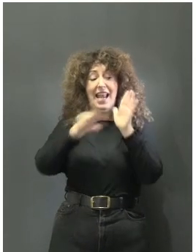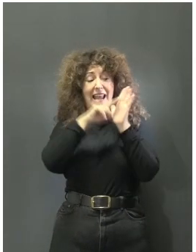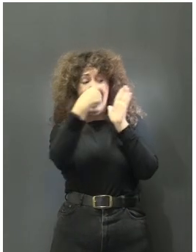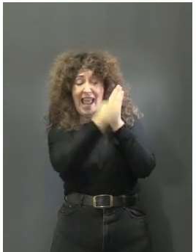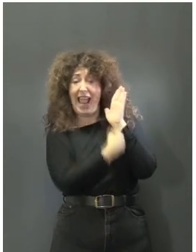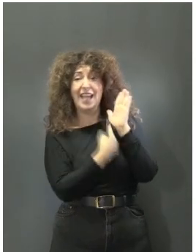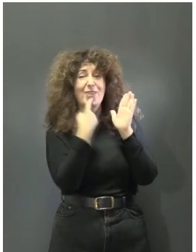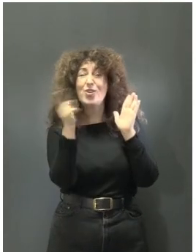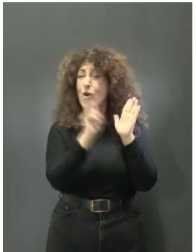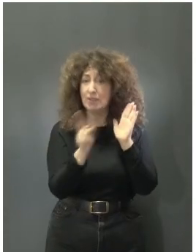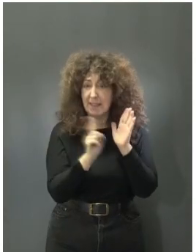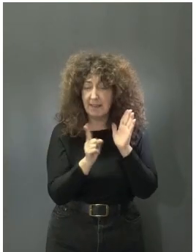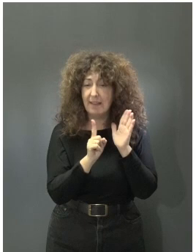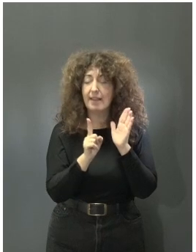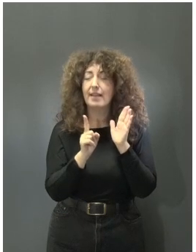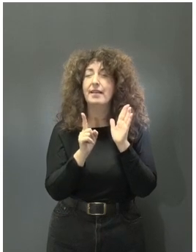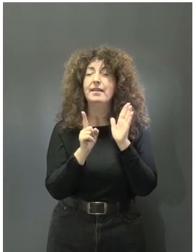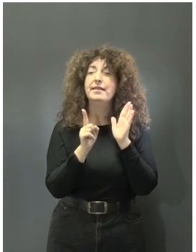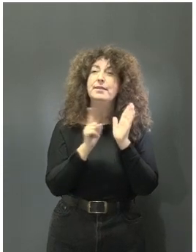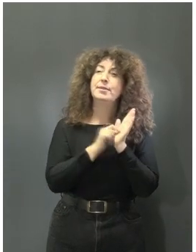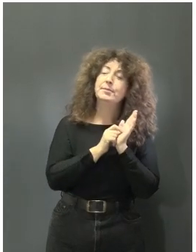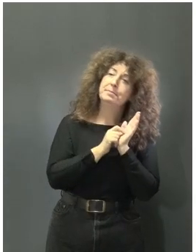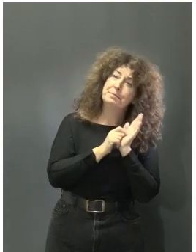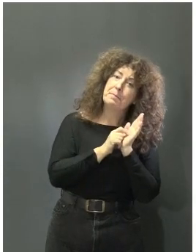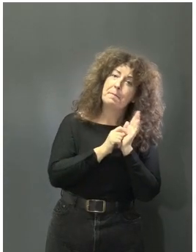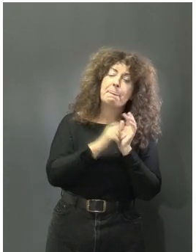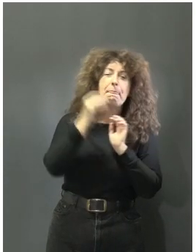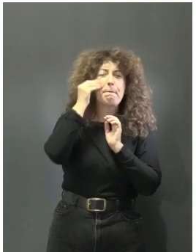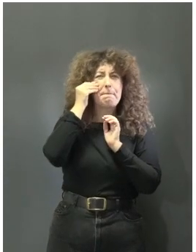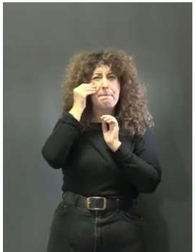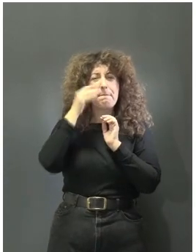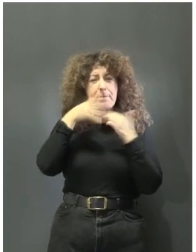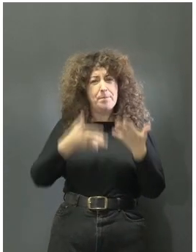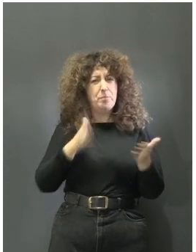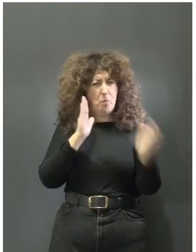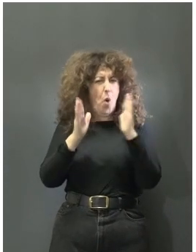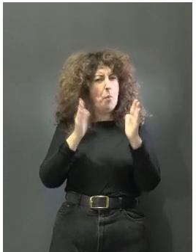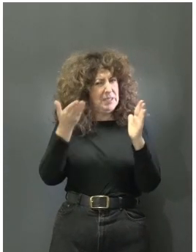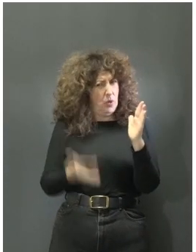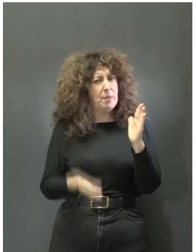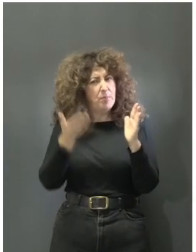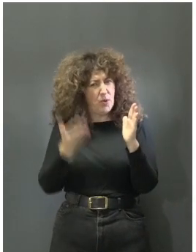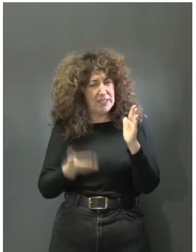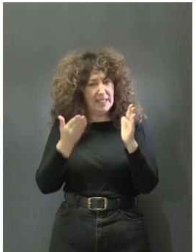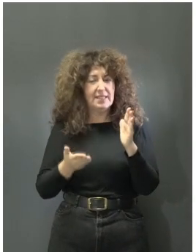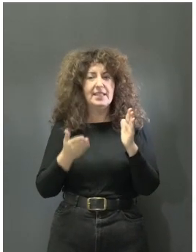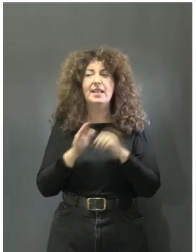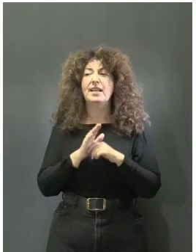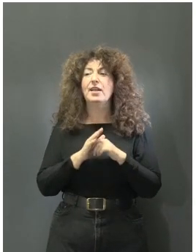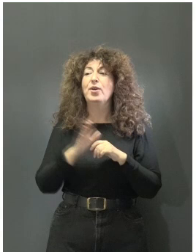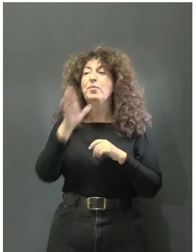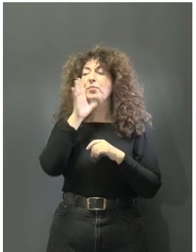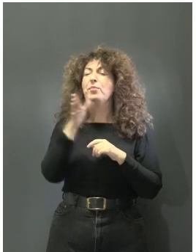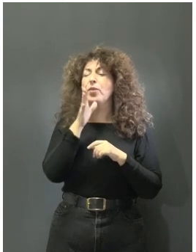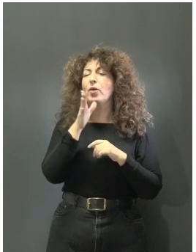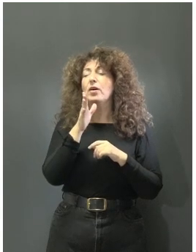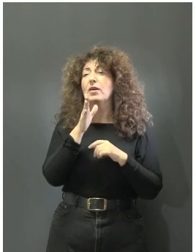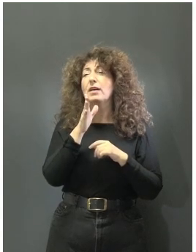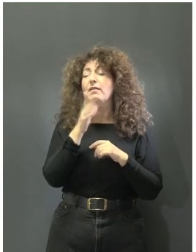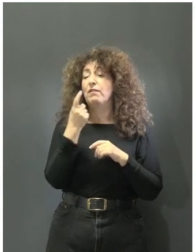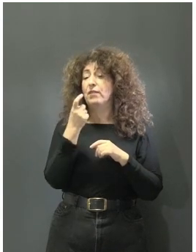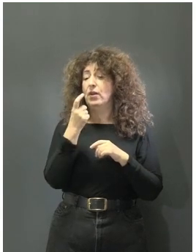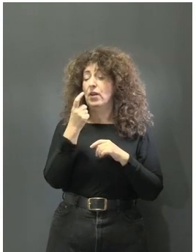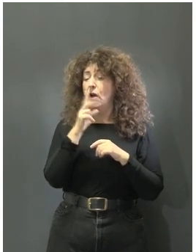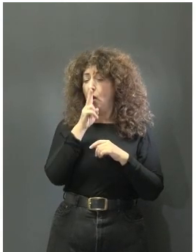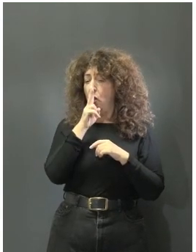herramientas, creo que en este momento tan importante que tenemos, puesto que eran 2 años